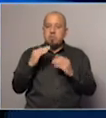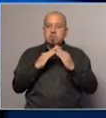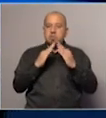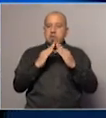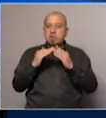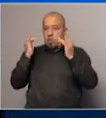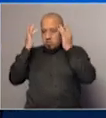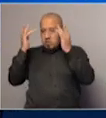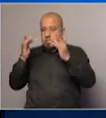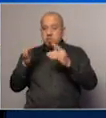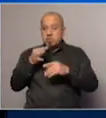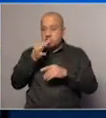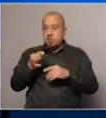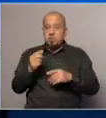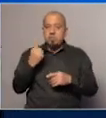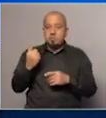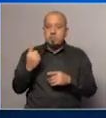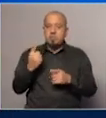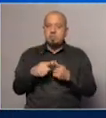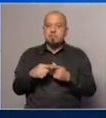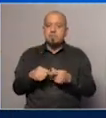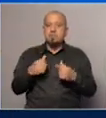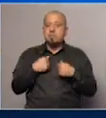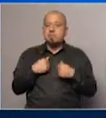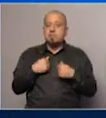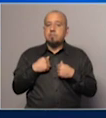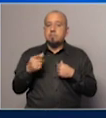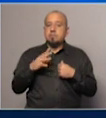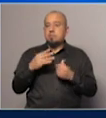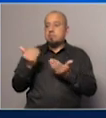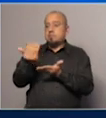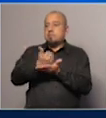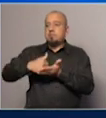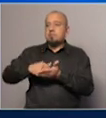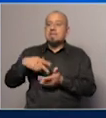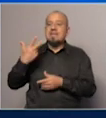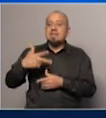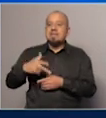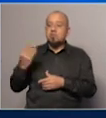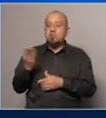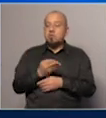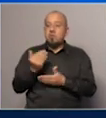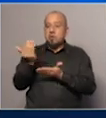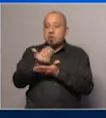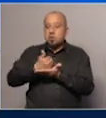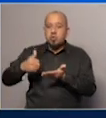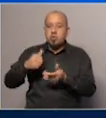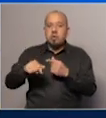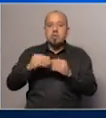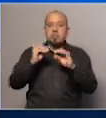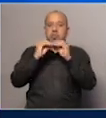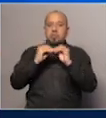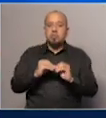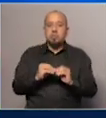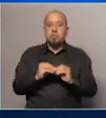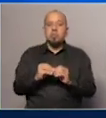educación recuerdas este ahora nos encontramos con que hay un recorte del 13 por ciento en el presupuesto